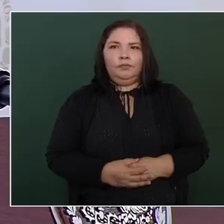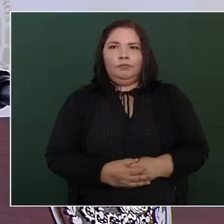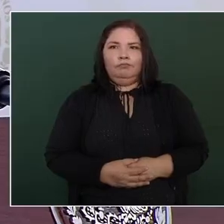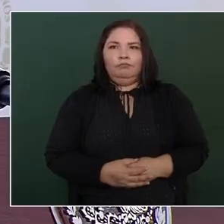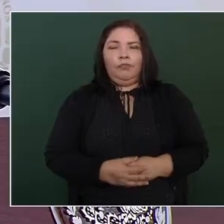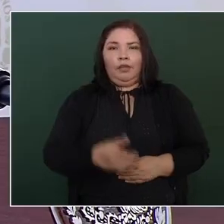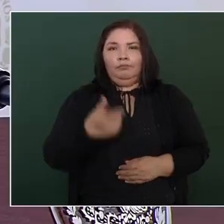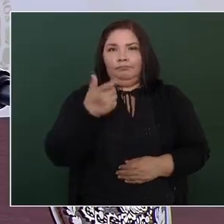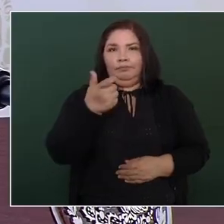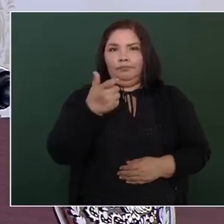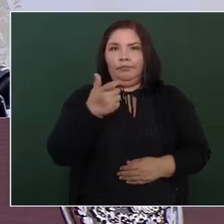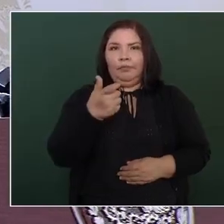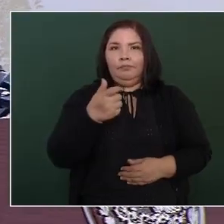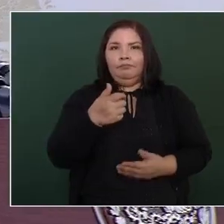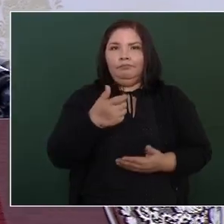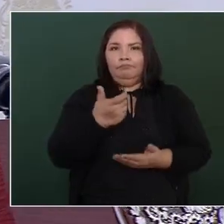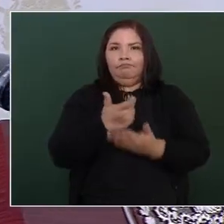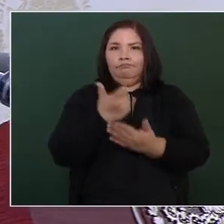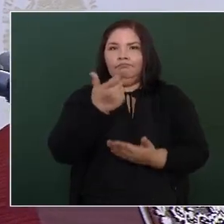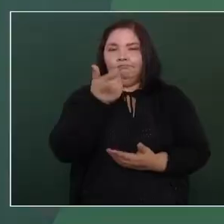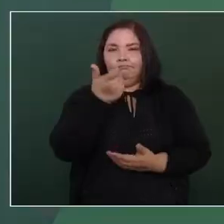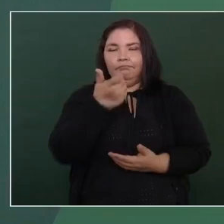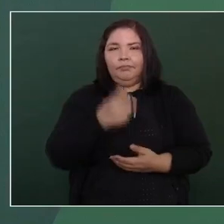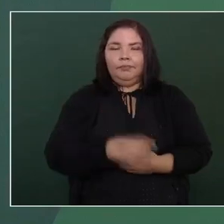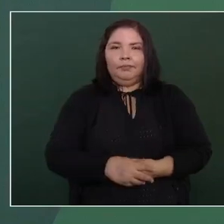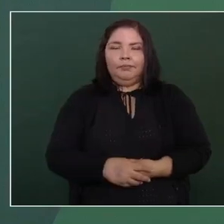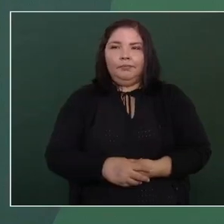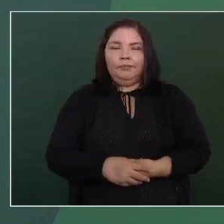El peso mexicano.